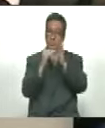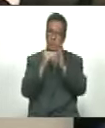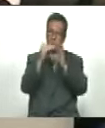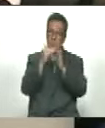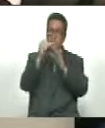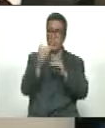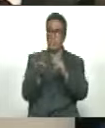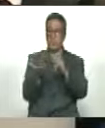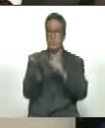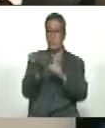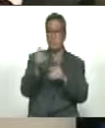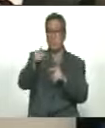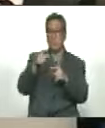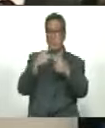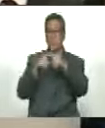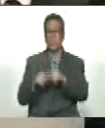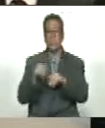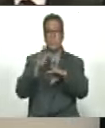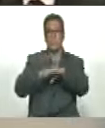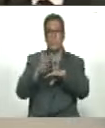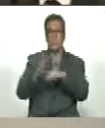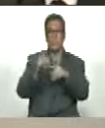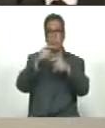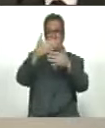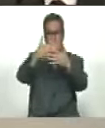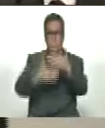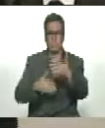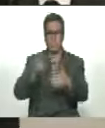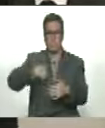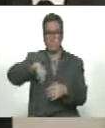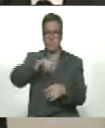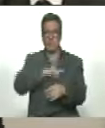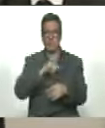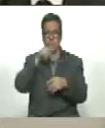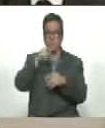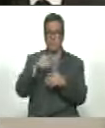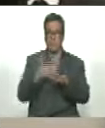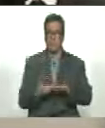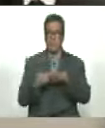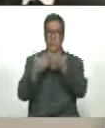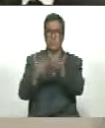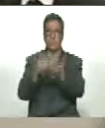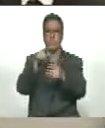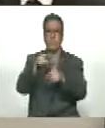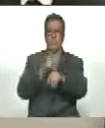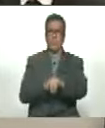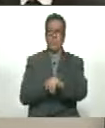crecimiento muy importante, entre otras cosas, por ese presupuesto que nosotros estamos presentando acá.